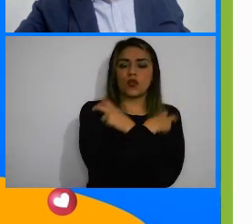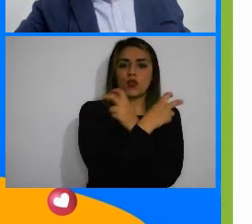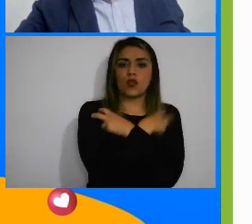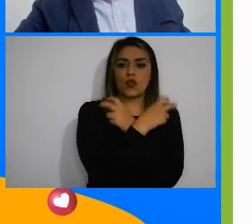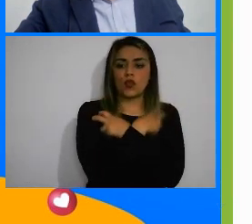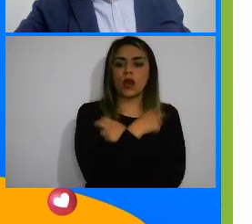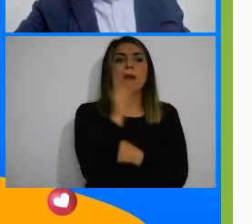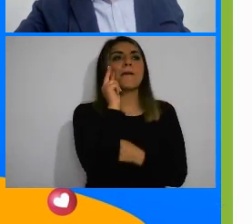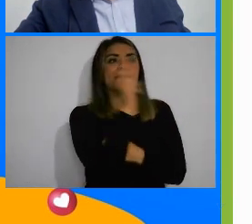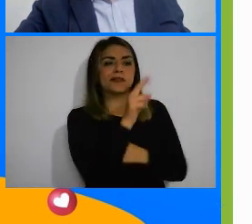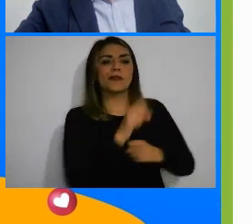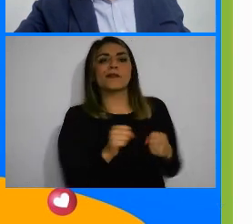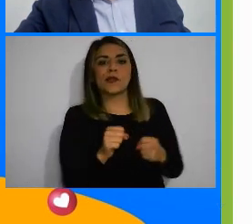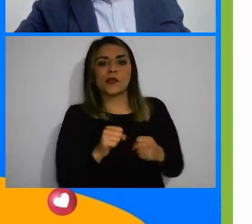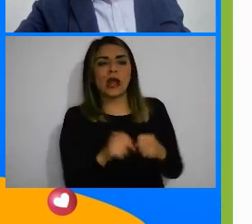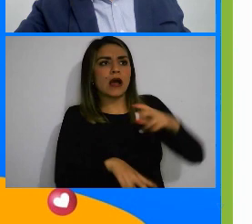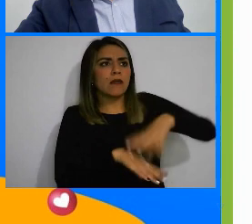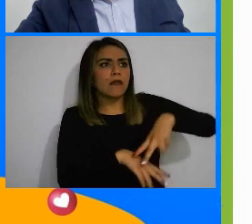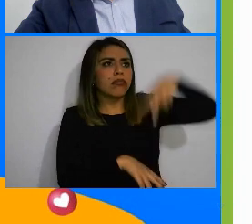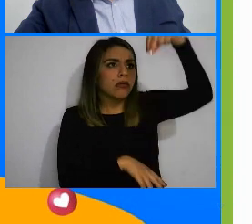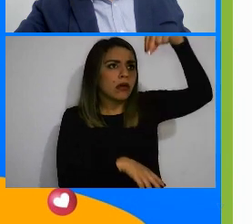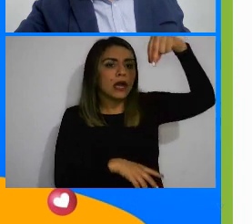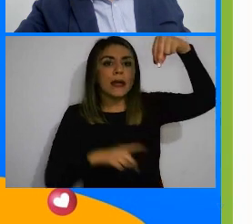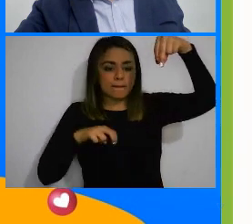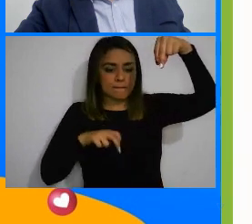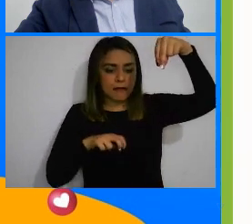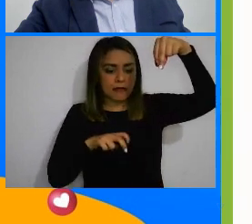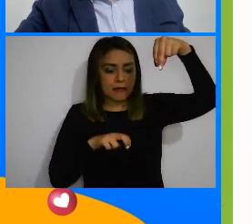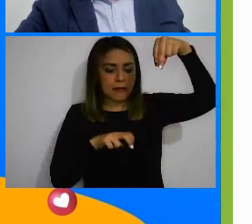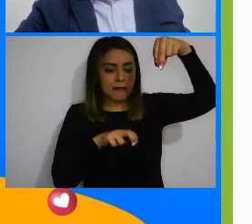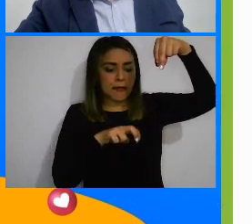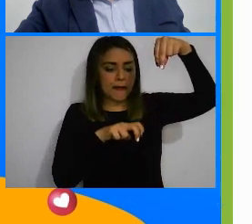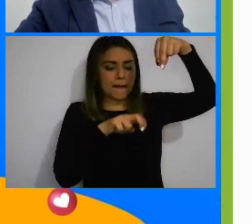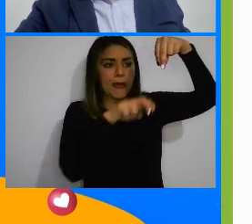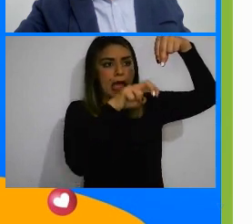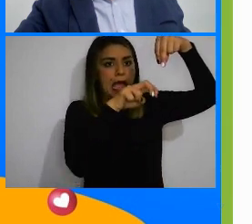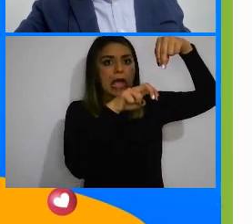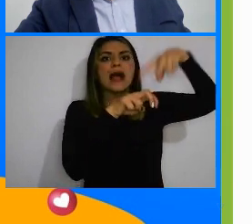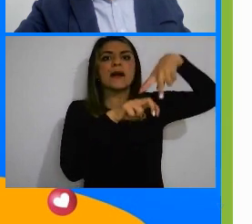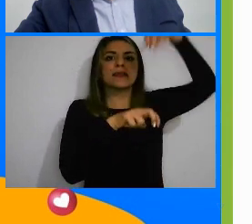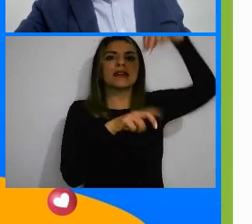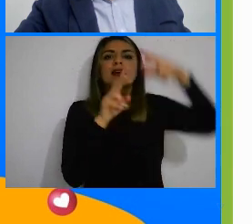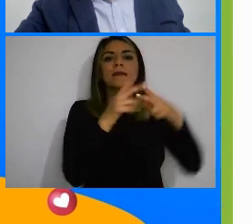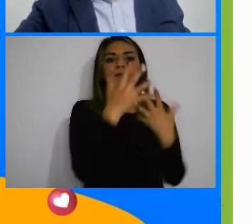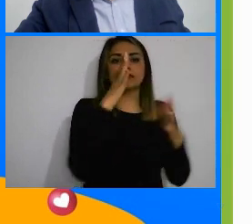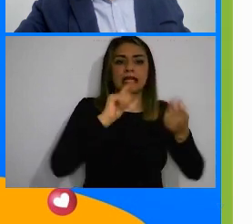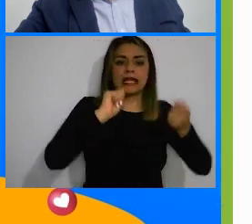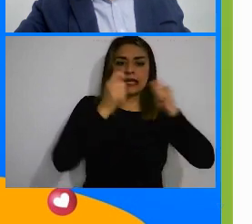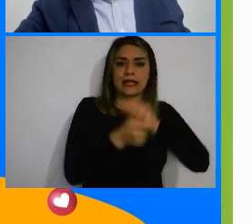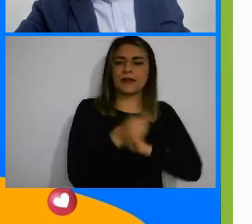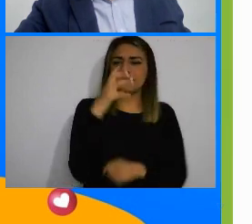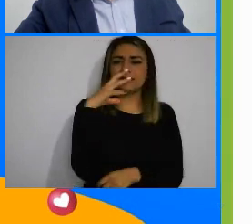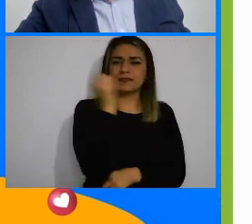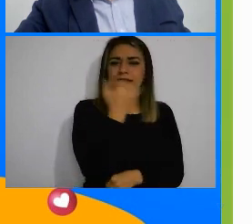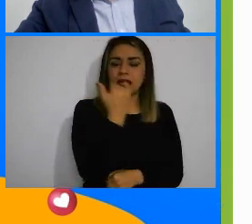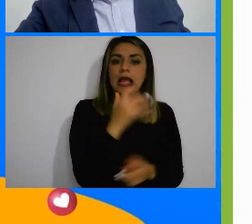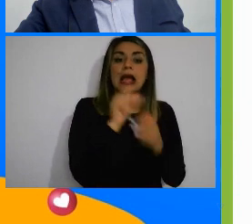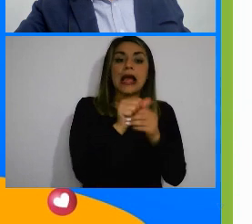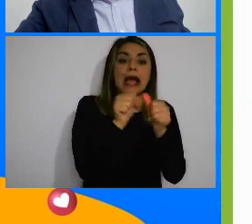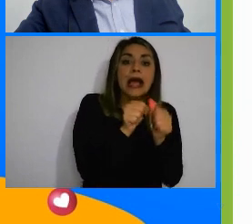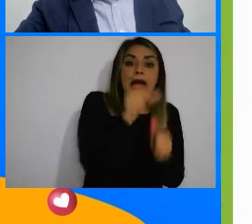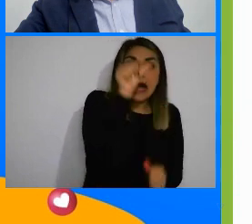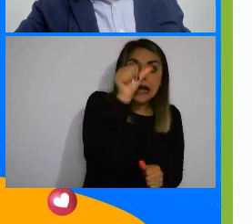Bogotá. Entonces vamos a ver que a medida que nosotros vayamos subiendo, la vegetación se va cambiando, se va volviendo más chiquita. Y ustedes se dan cuenta de que en altitud y